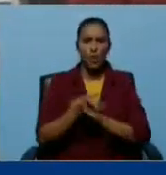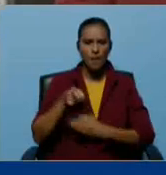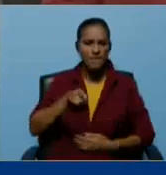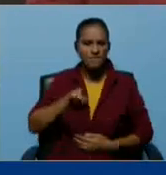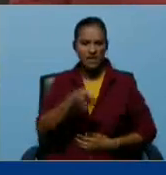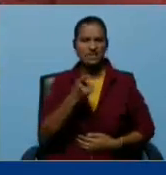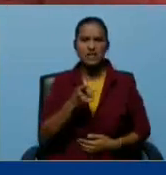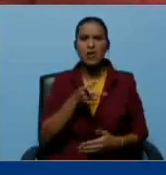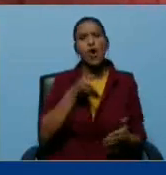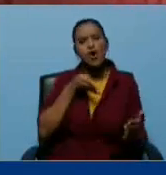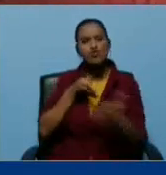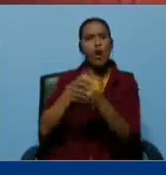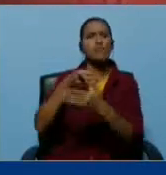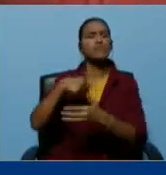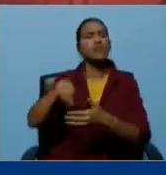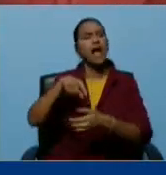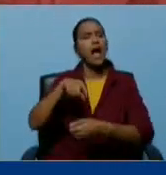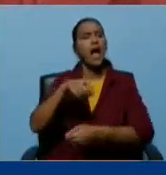Venezuela.